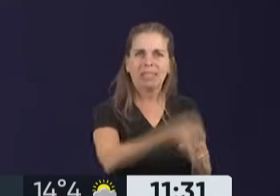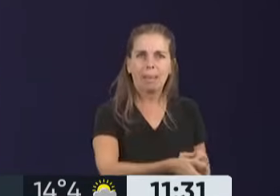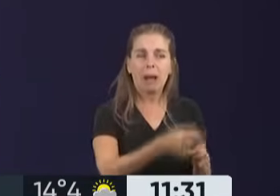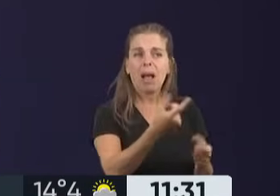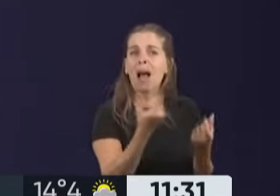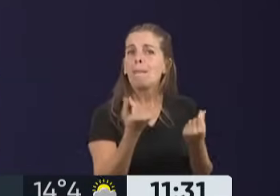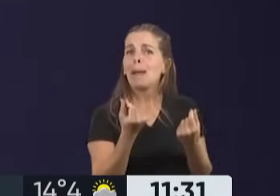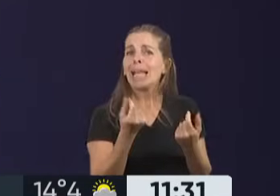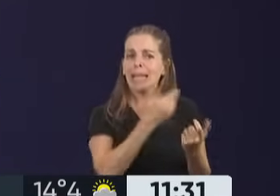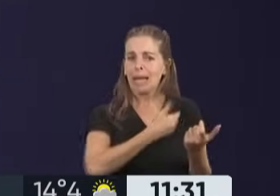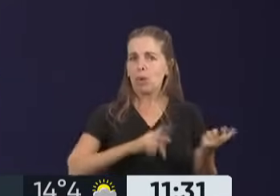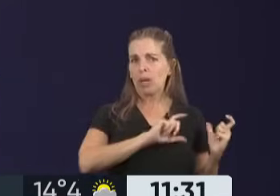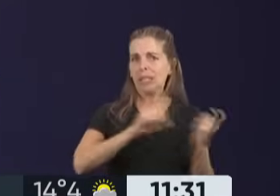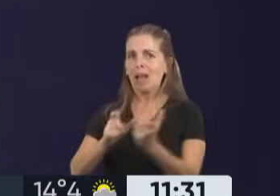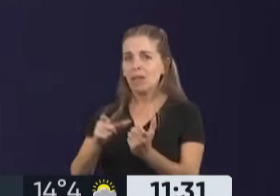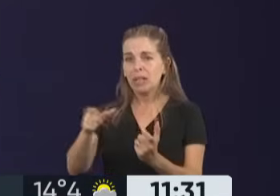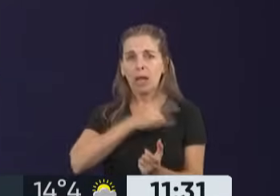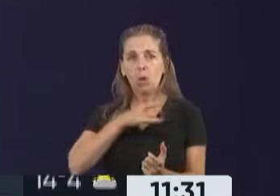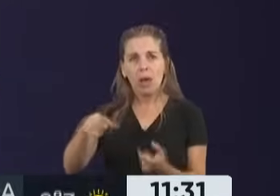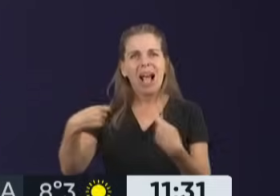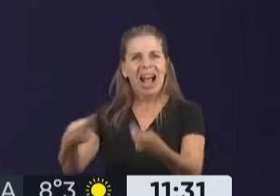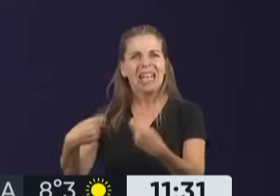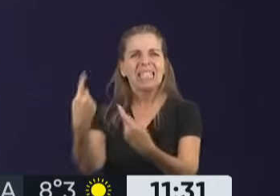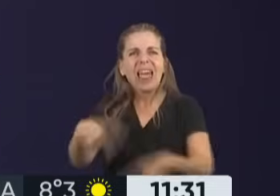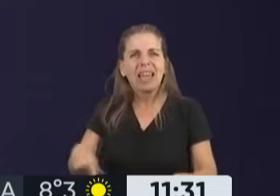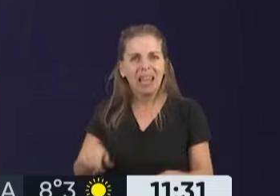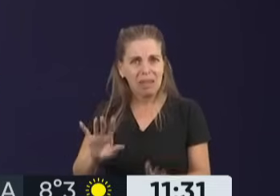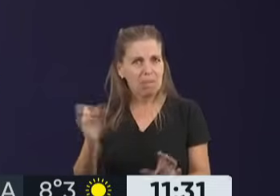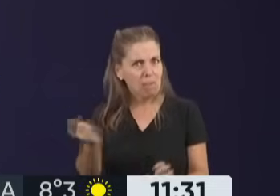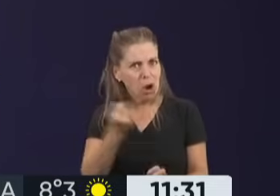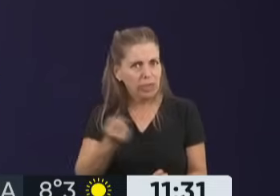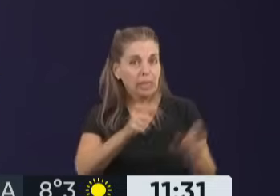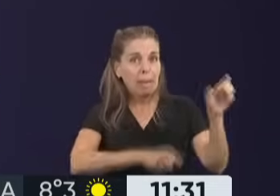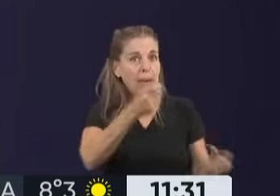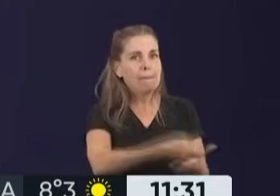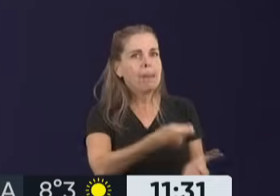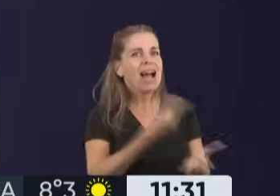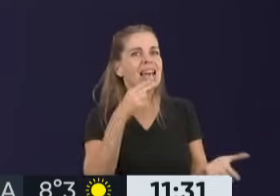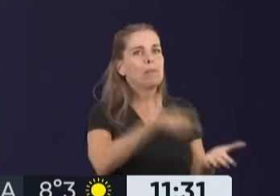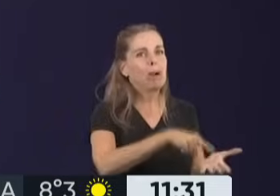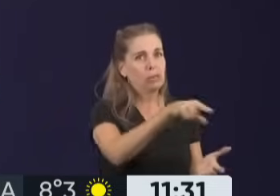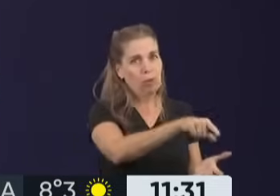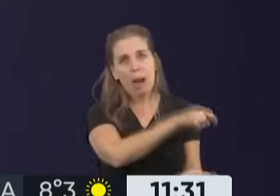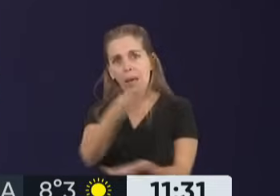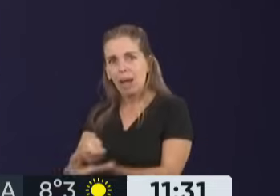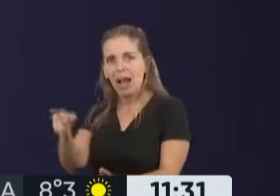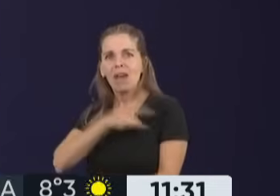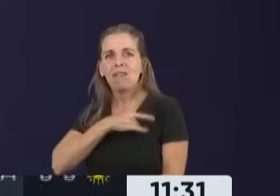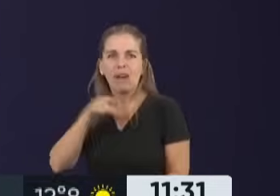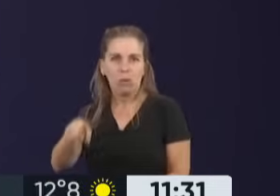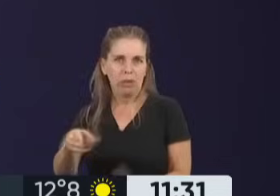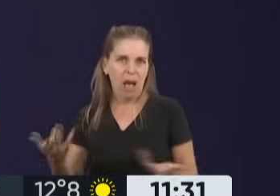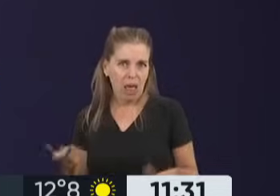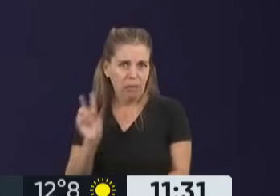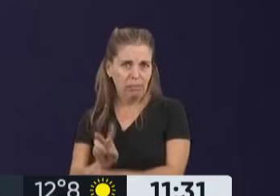uno de los pesos de su bolsillo, del esfuerzo de su día que se le van en impuestos para, entre otras cosas, sostener